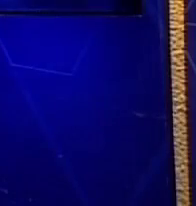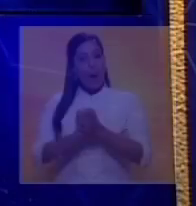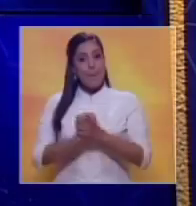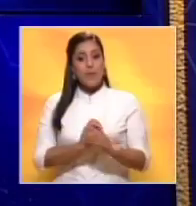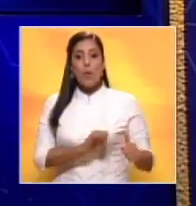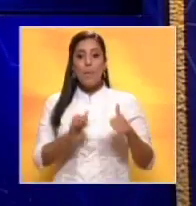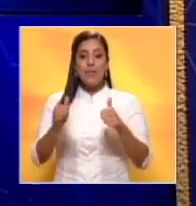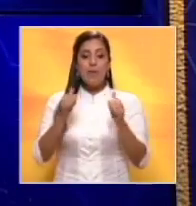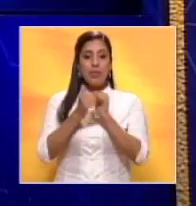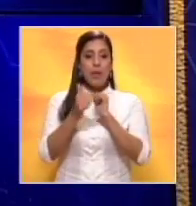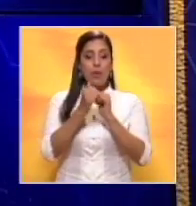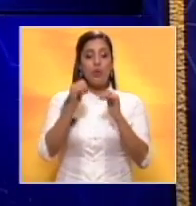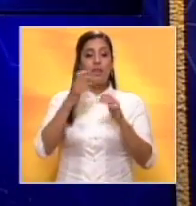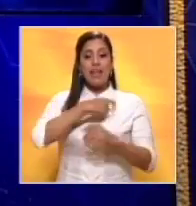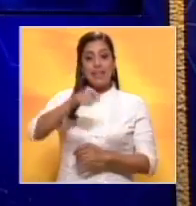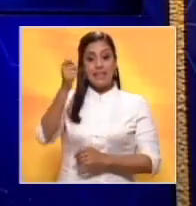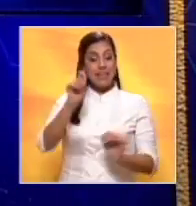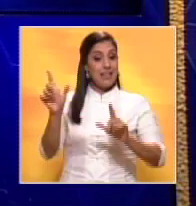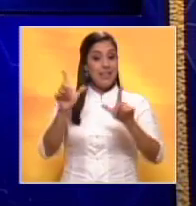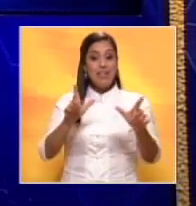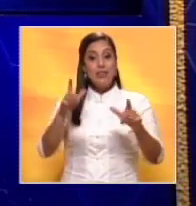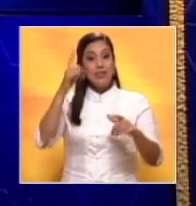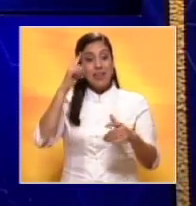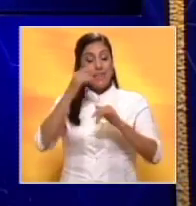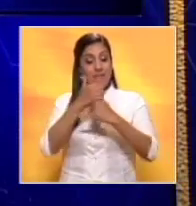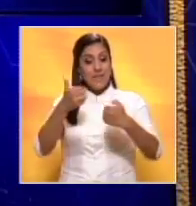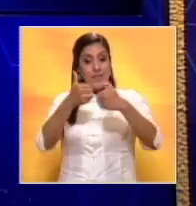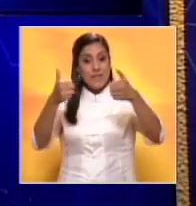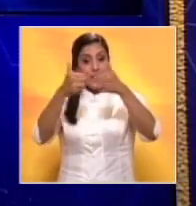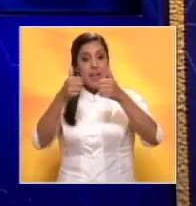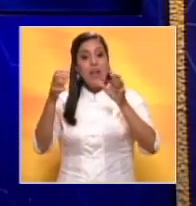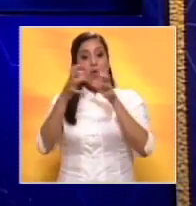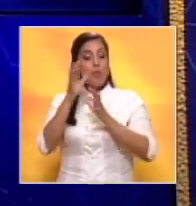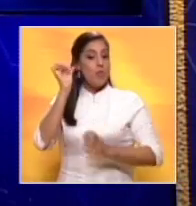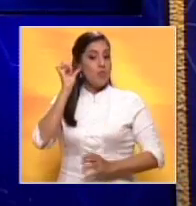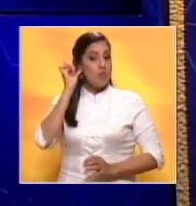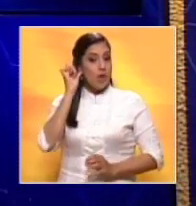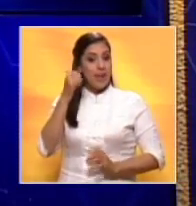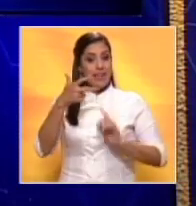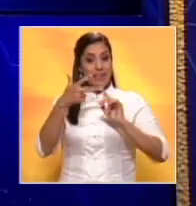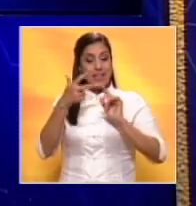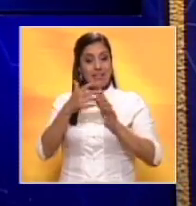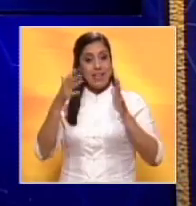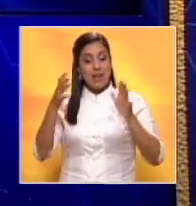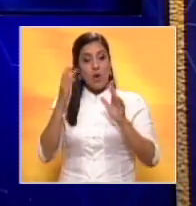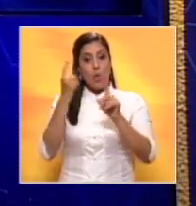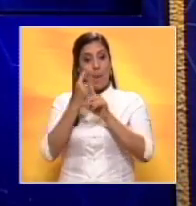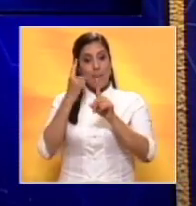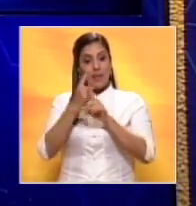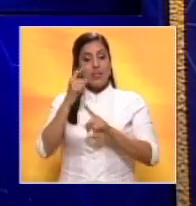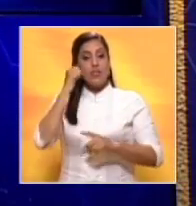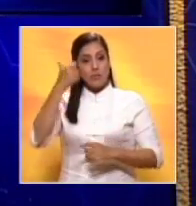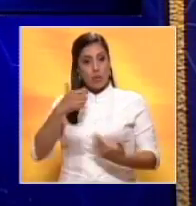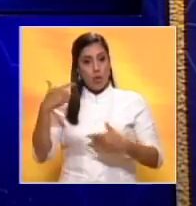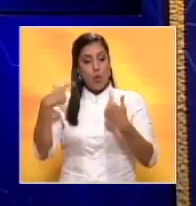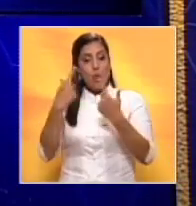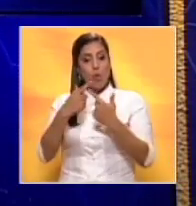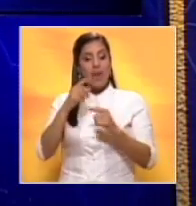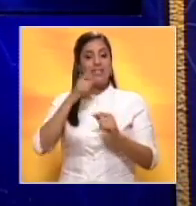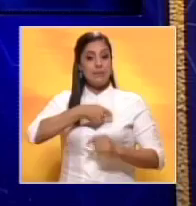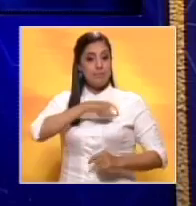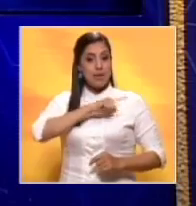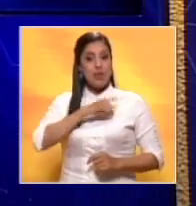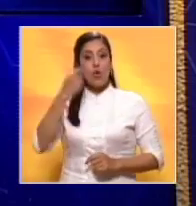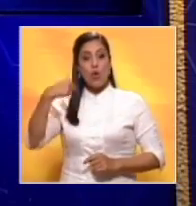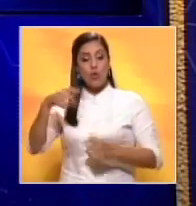Amigas y amigos, comenzamos los deportes con tenis porque ya se conocen las finalistas de la rama femenina del tercer Grand Slam de la temporada. Wimbledon, una